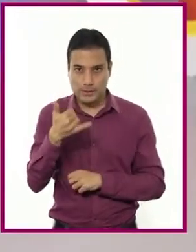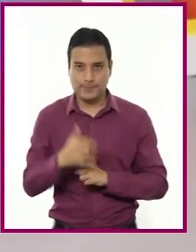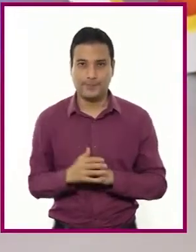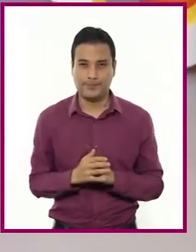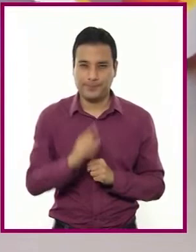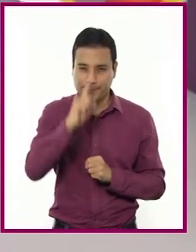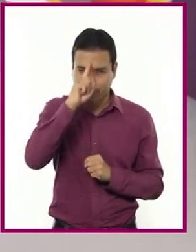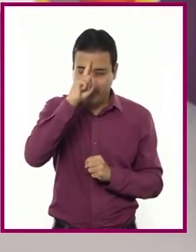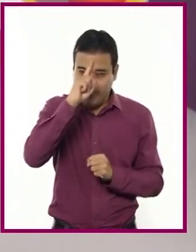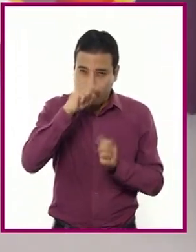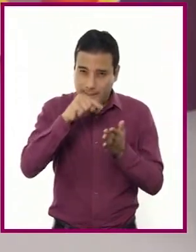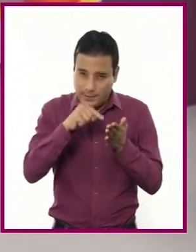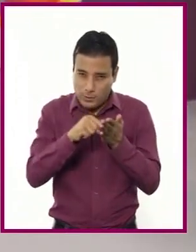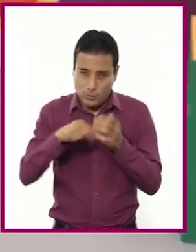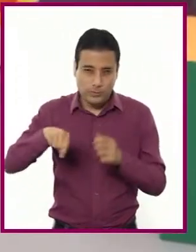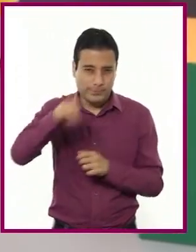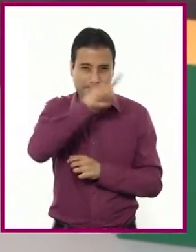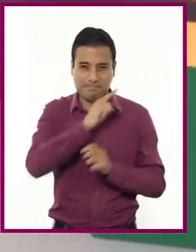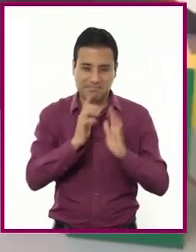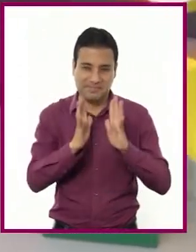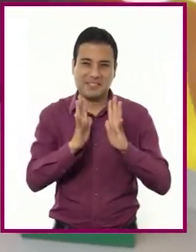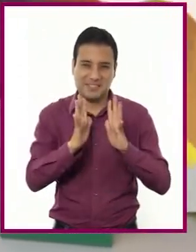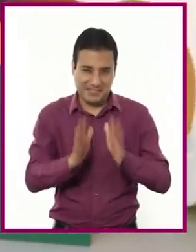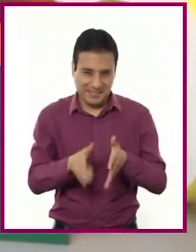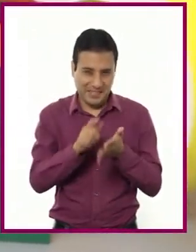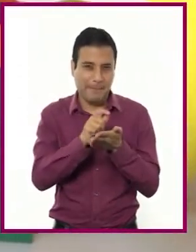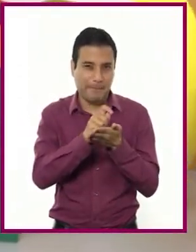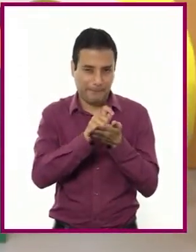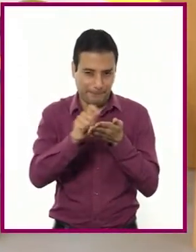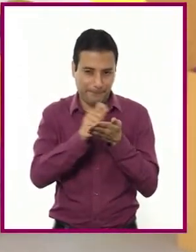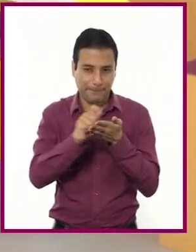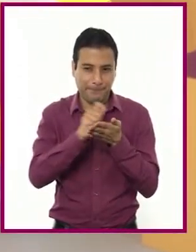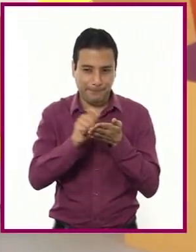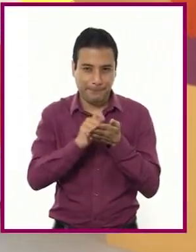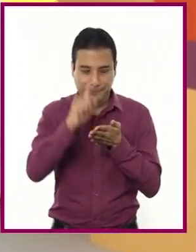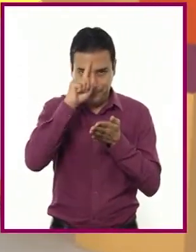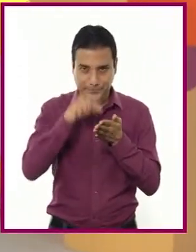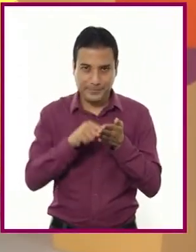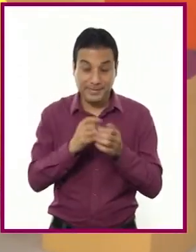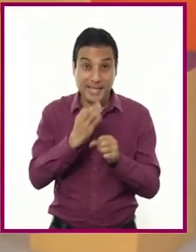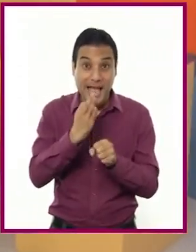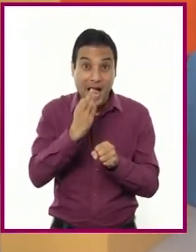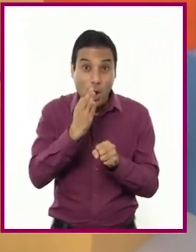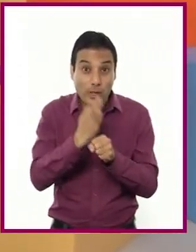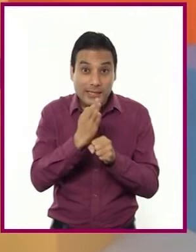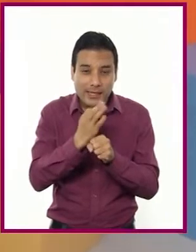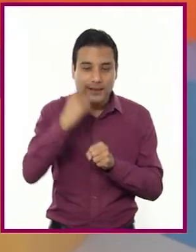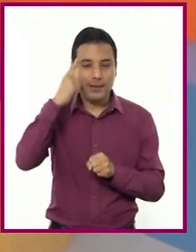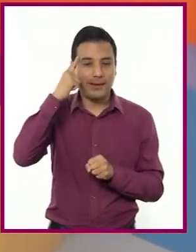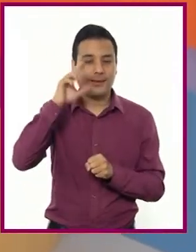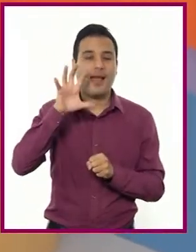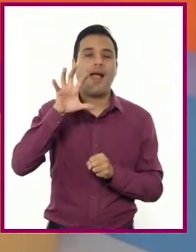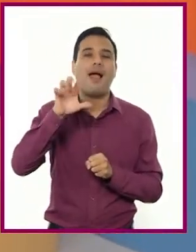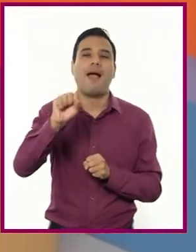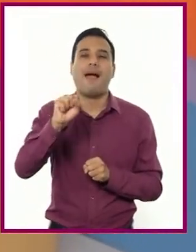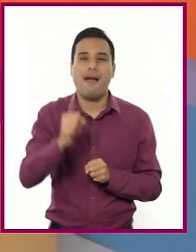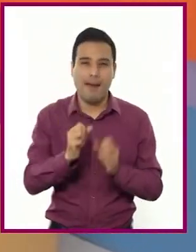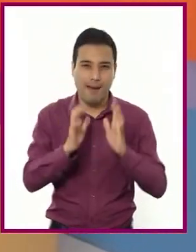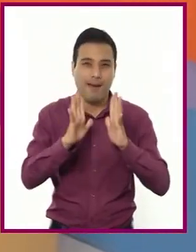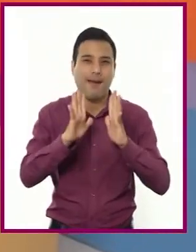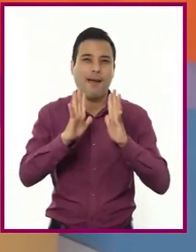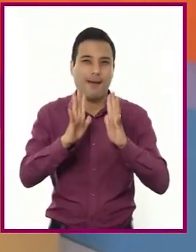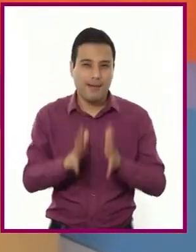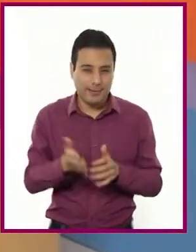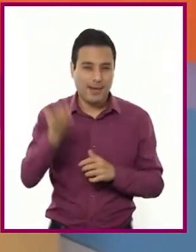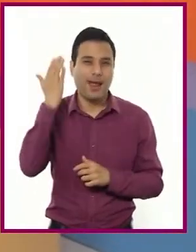Seguramente en casa tomaron nota de lo que acabamos de revisar y en este momento recordaron las ocasiones en las que